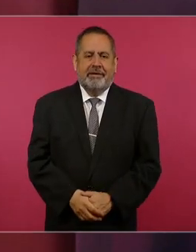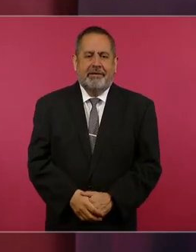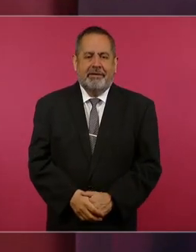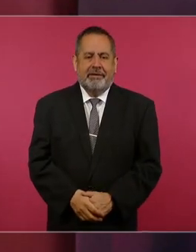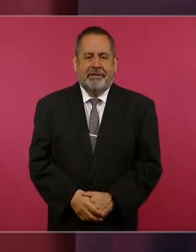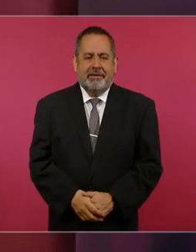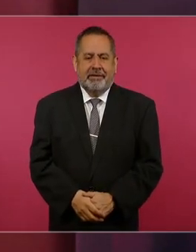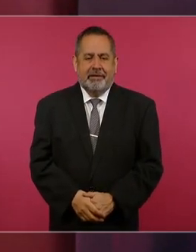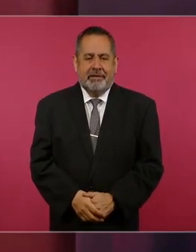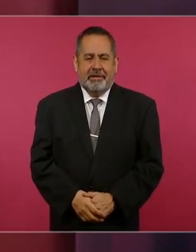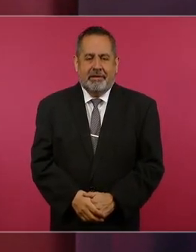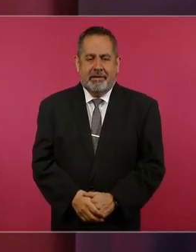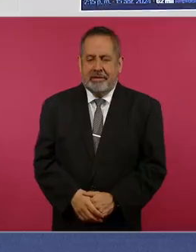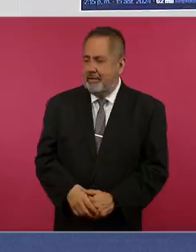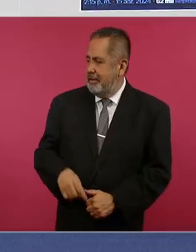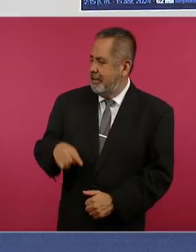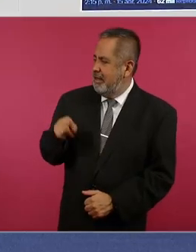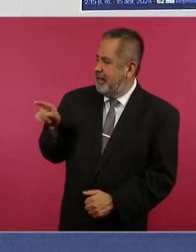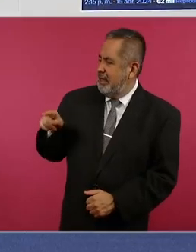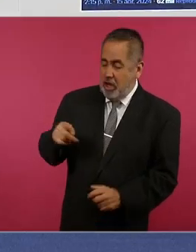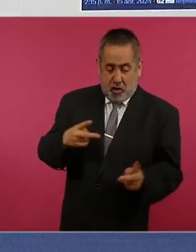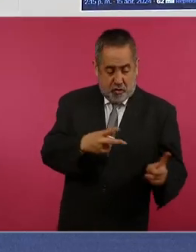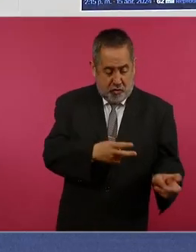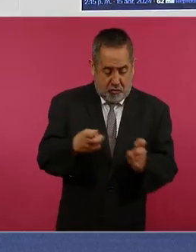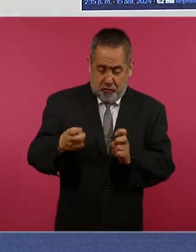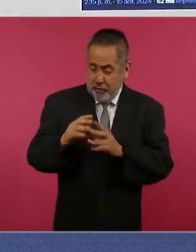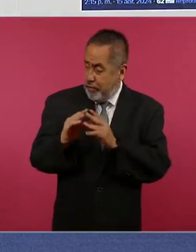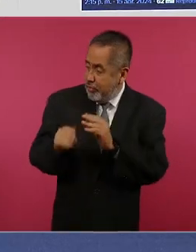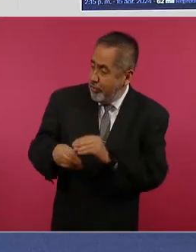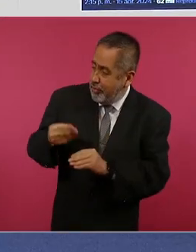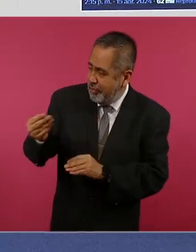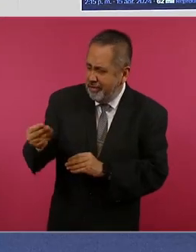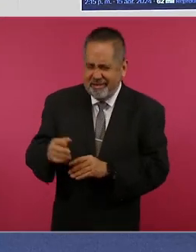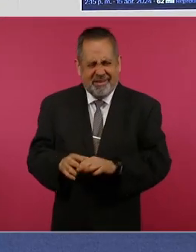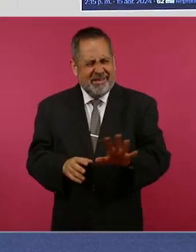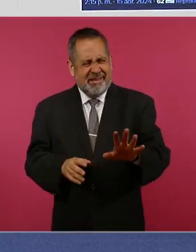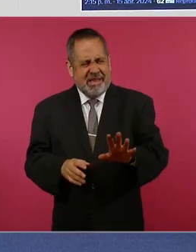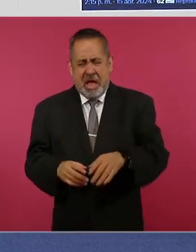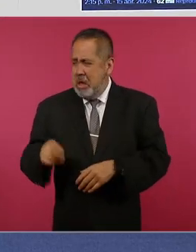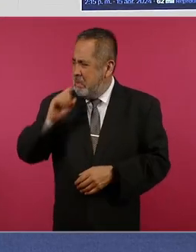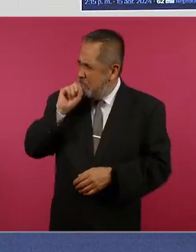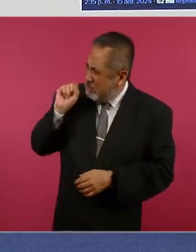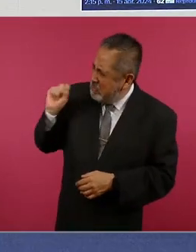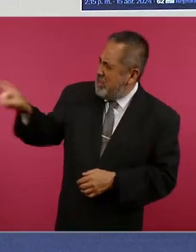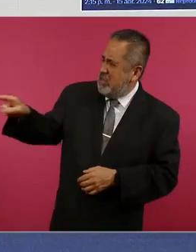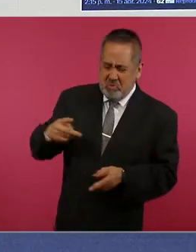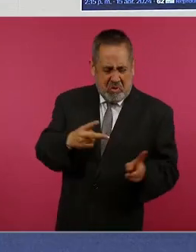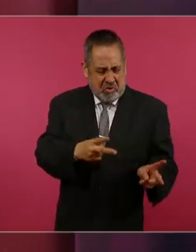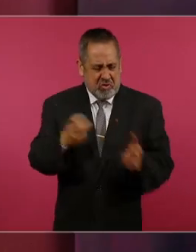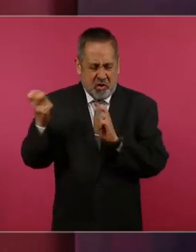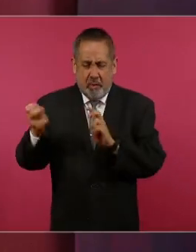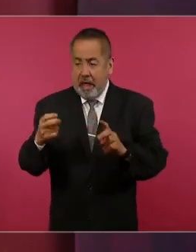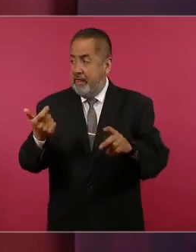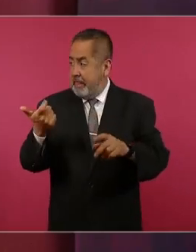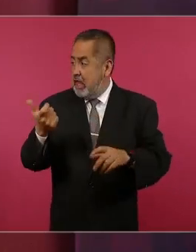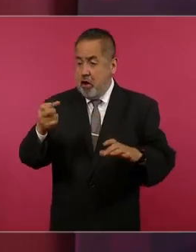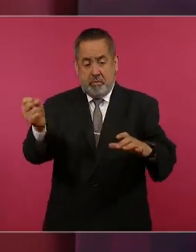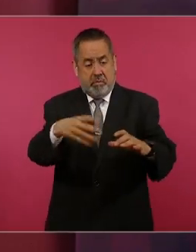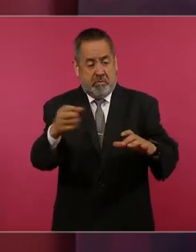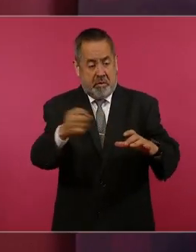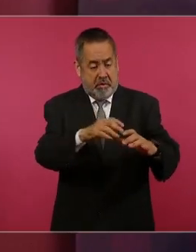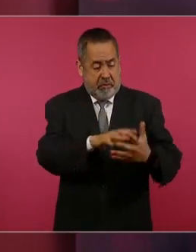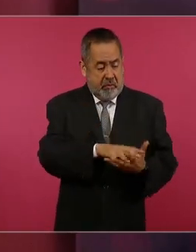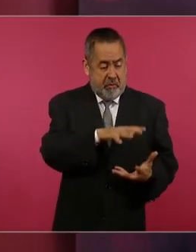¿Regresarle al pueblo lo robado? Pues hoy le están robando al pueblo lo ganado.